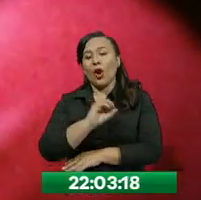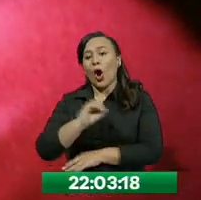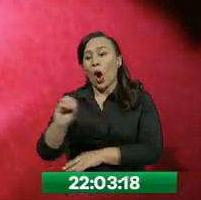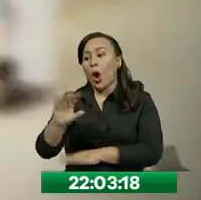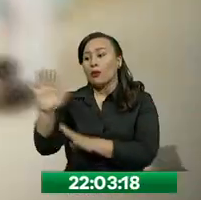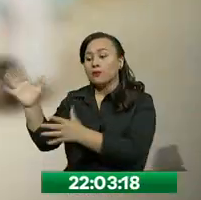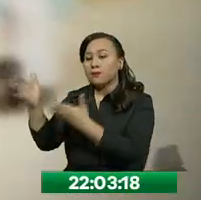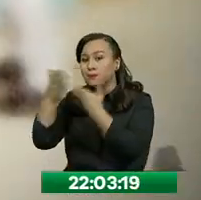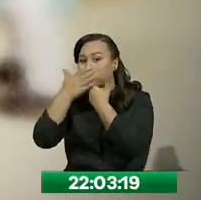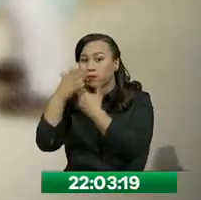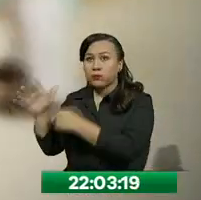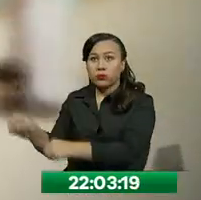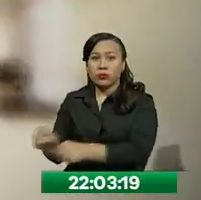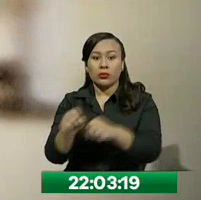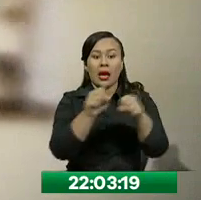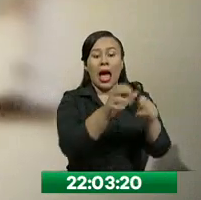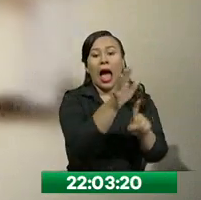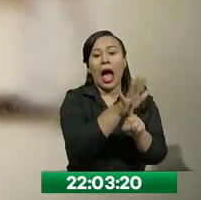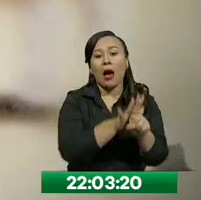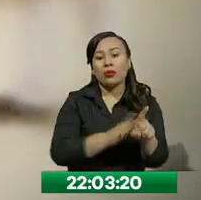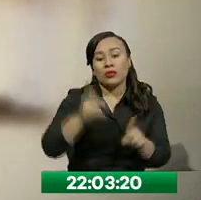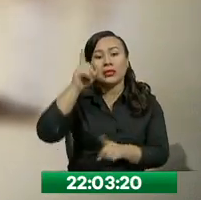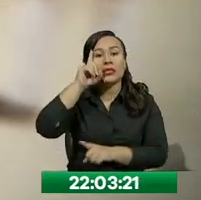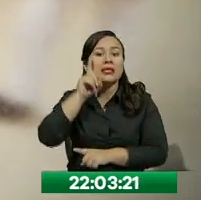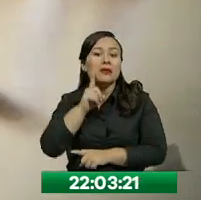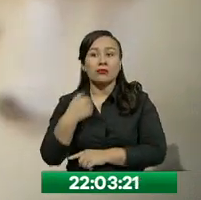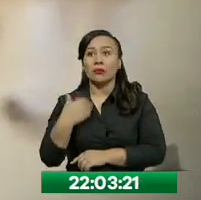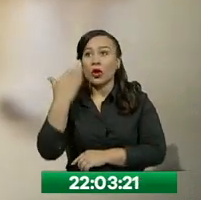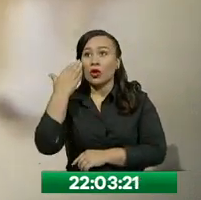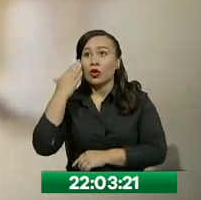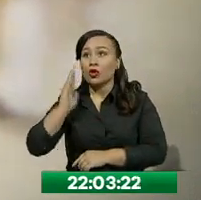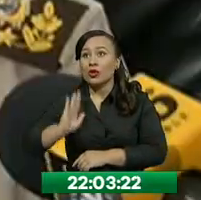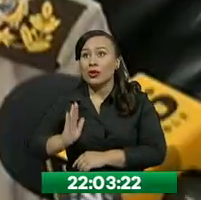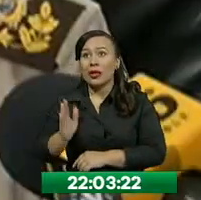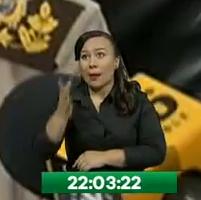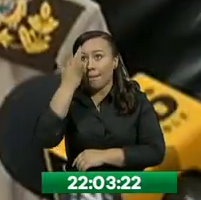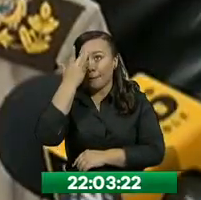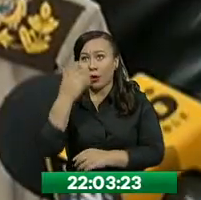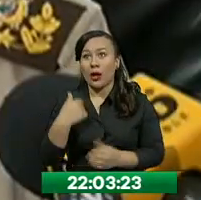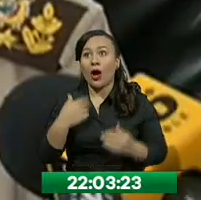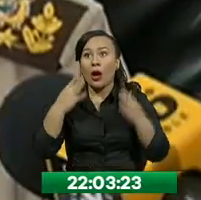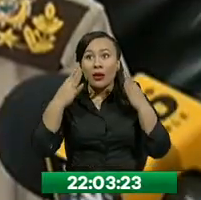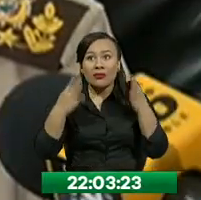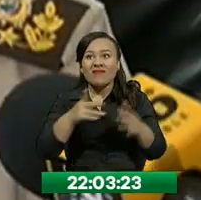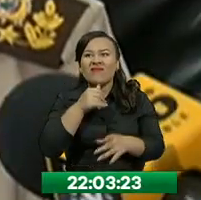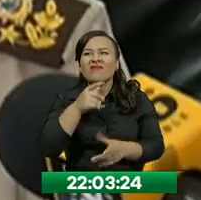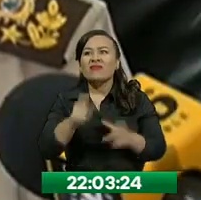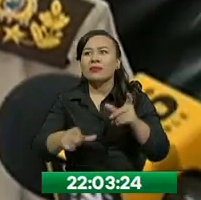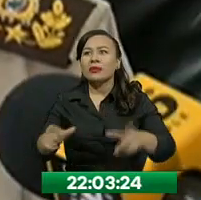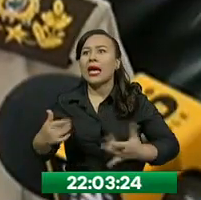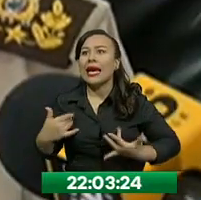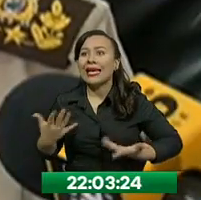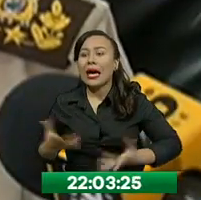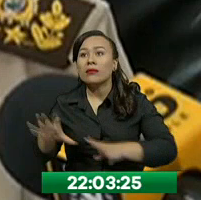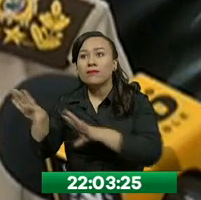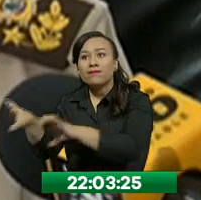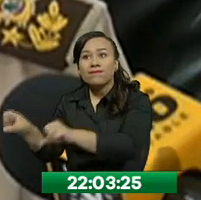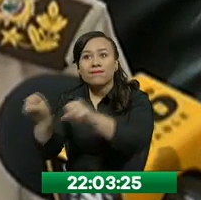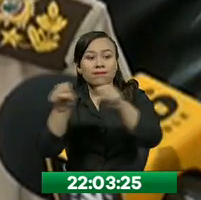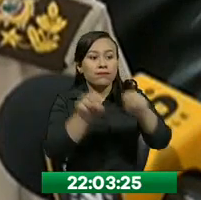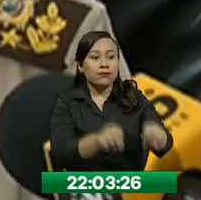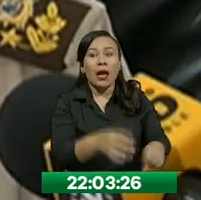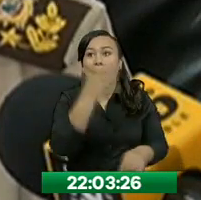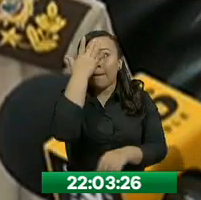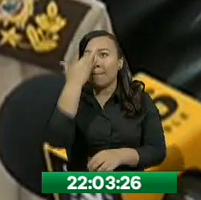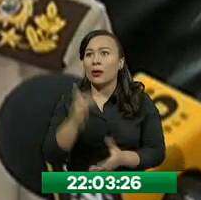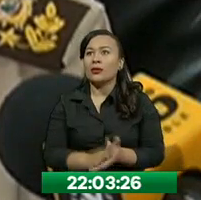abuso sexual. No sabemos en sí cuál es el fin de detener a las menores y que